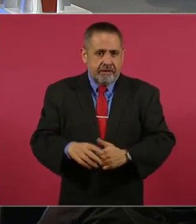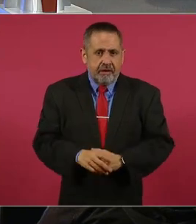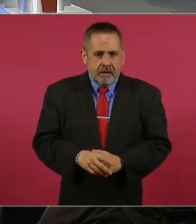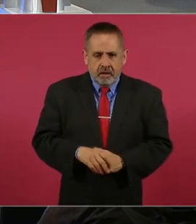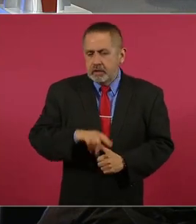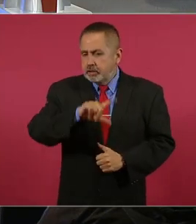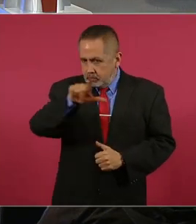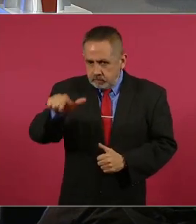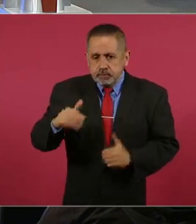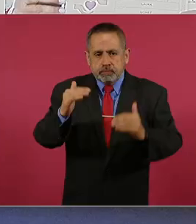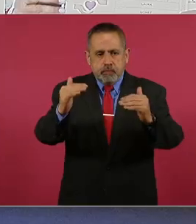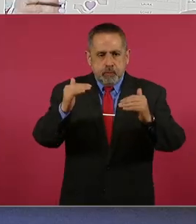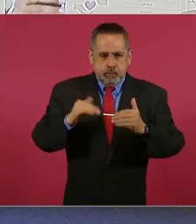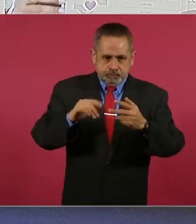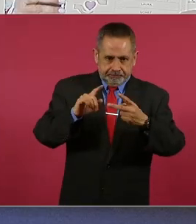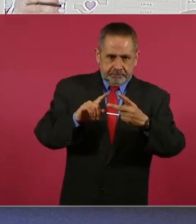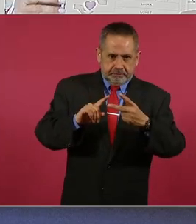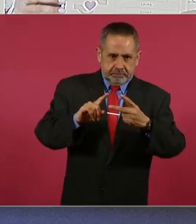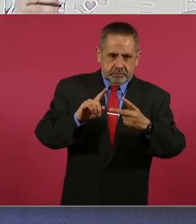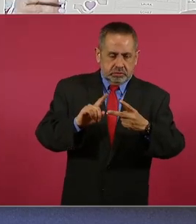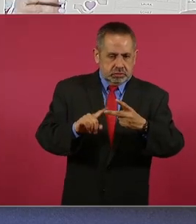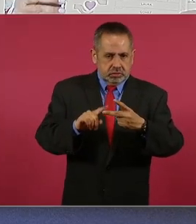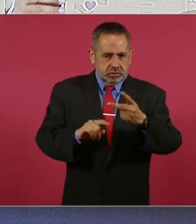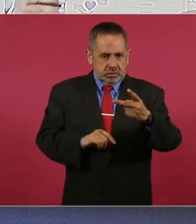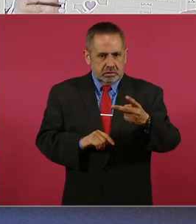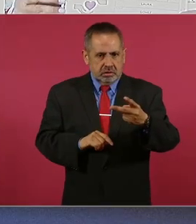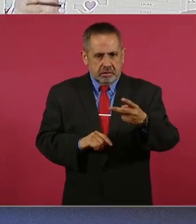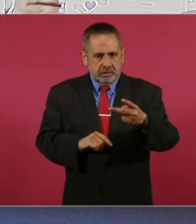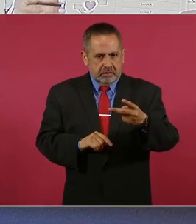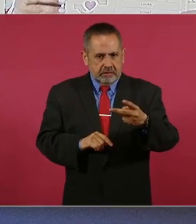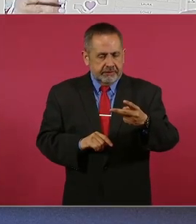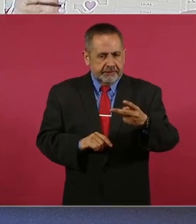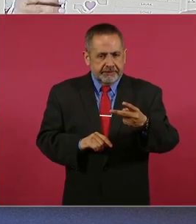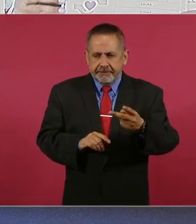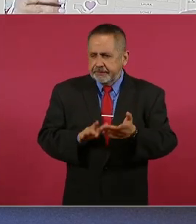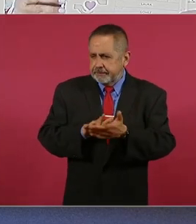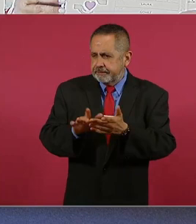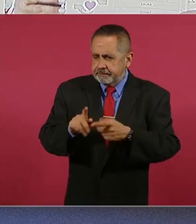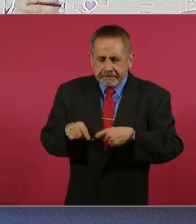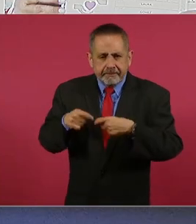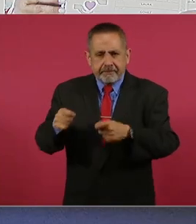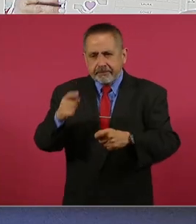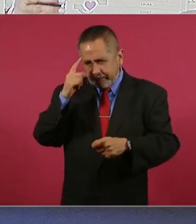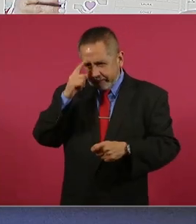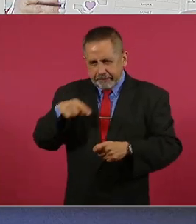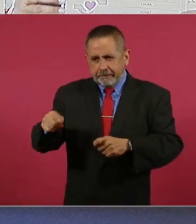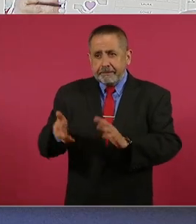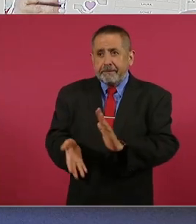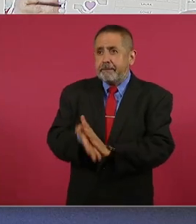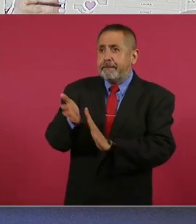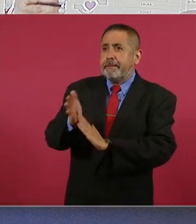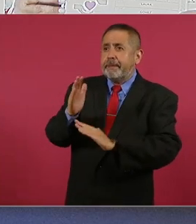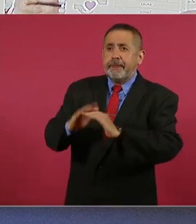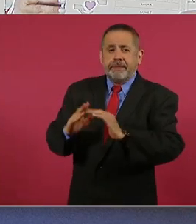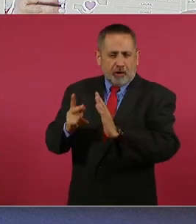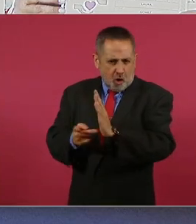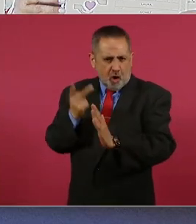Luego, se empezaron a entregar los apoyos para la reconstrucción